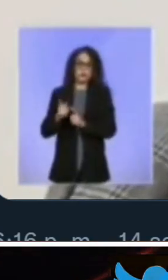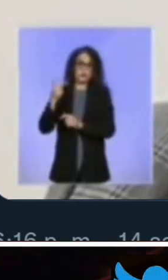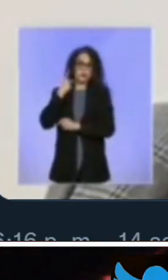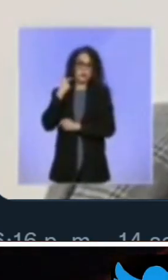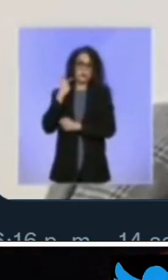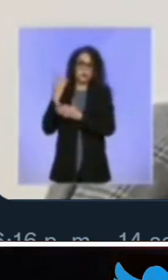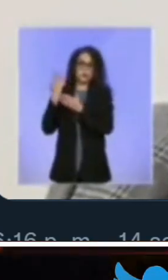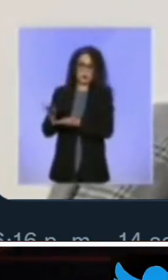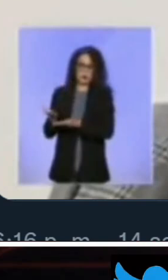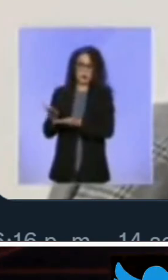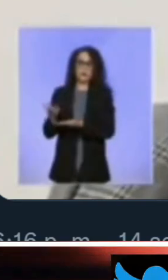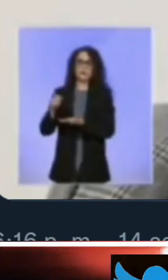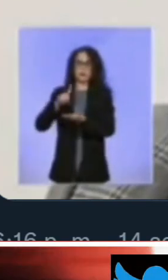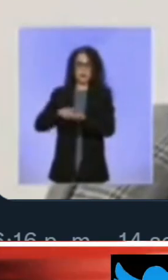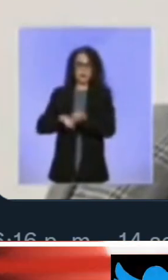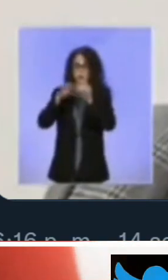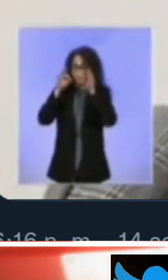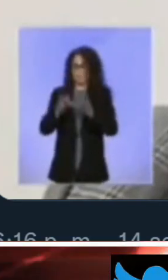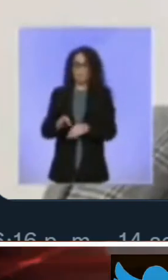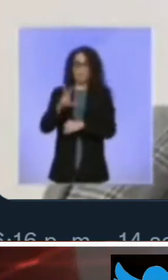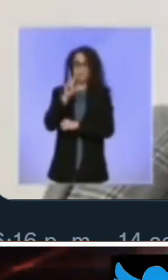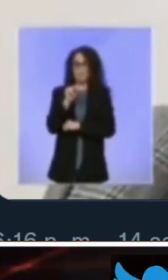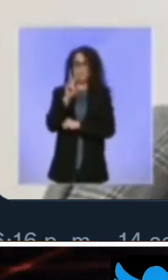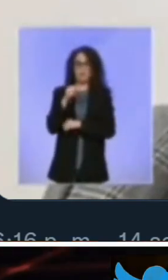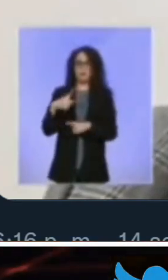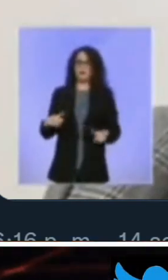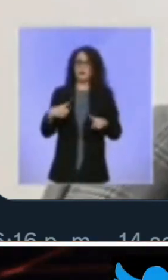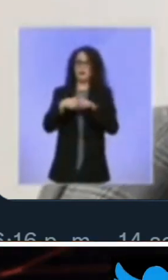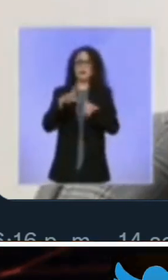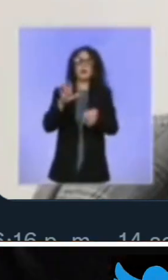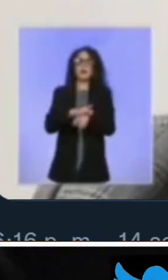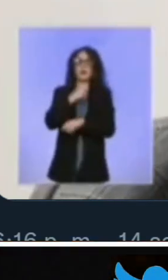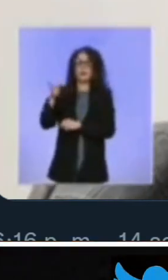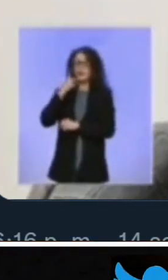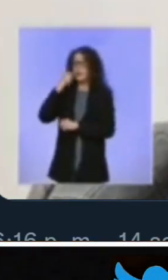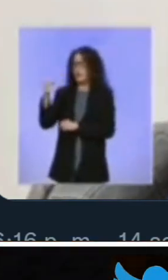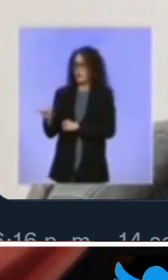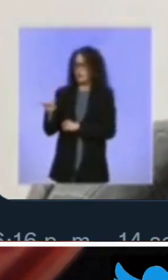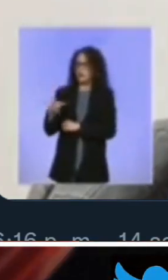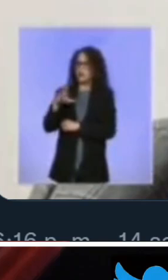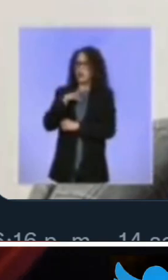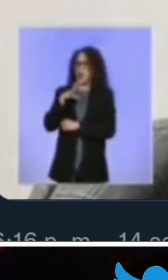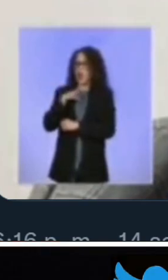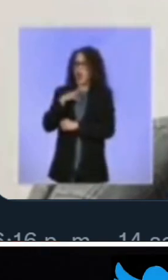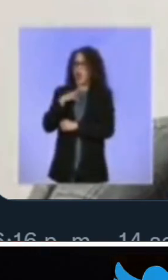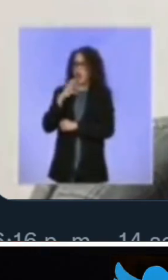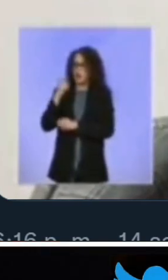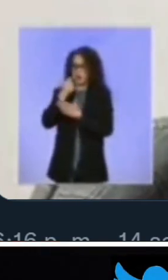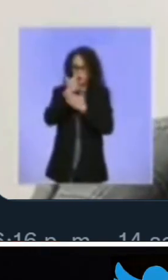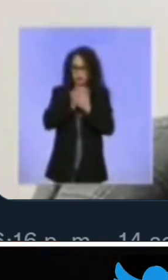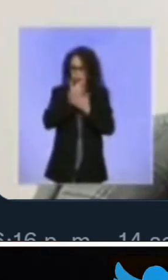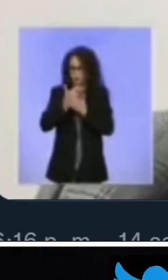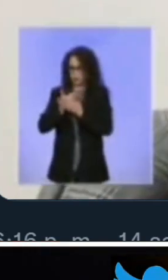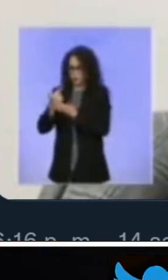intervención de funcionarios. Quedó firme el triunfo de Laida Sansores de Morena como